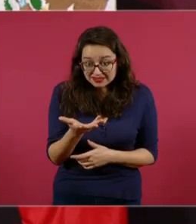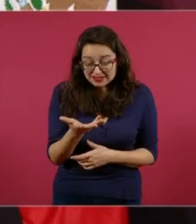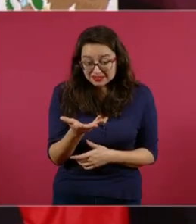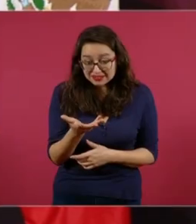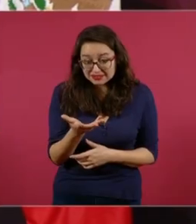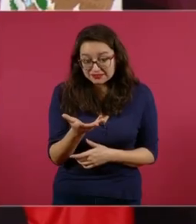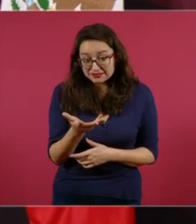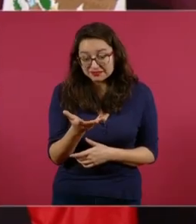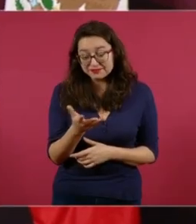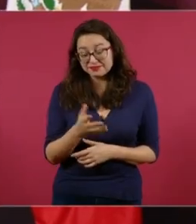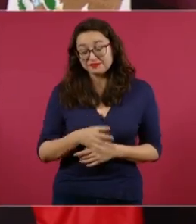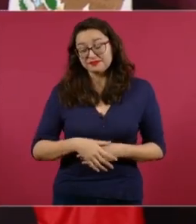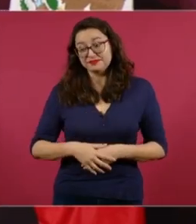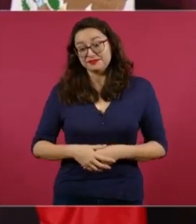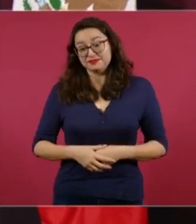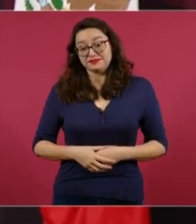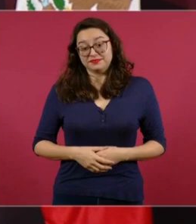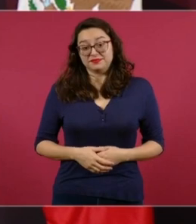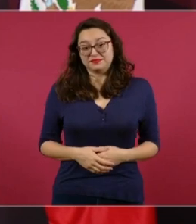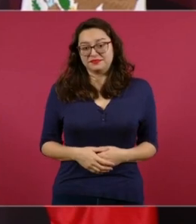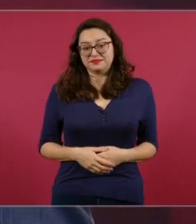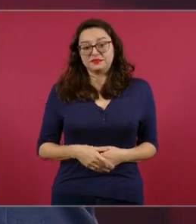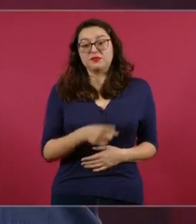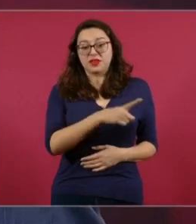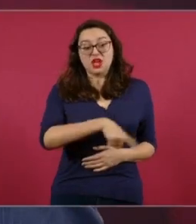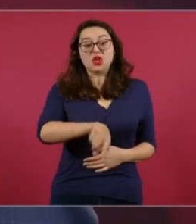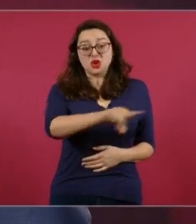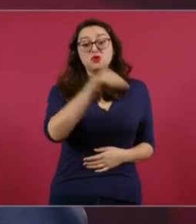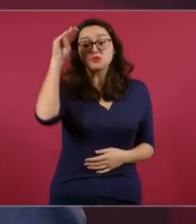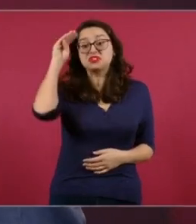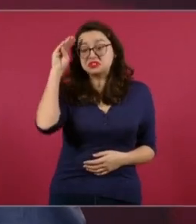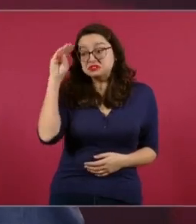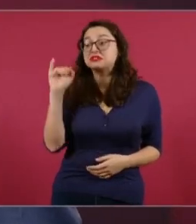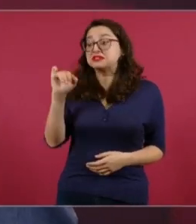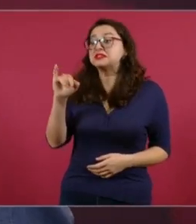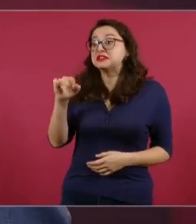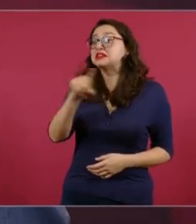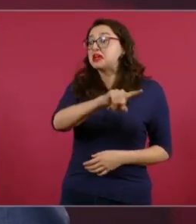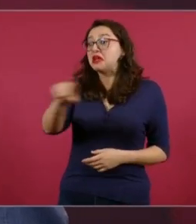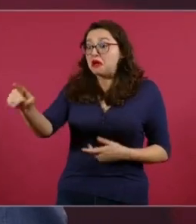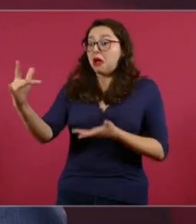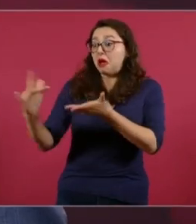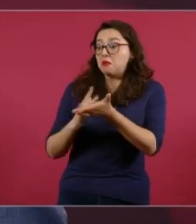Ya que ni sean ilusiones.